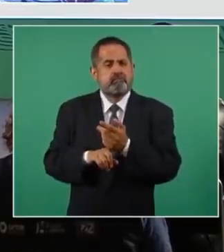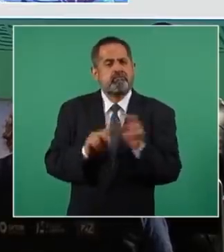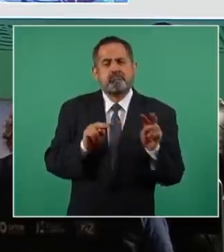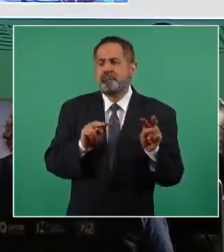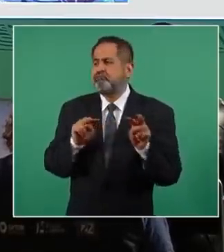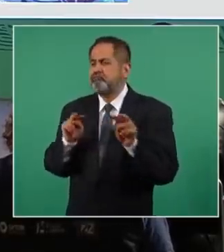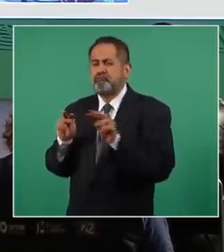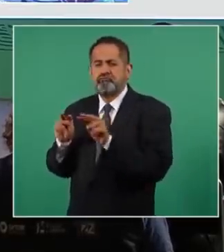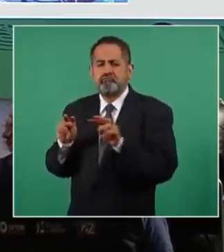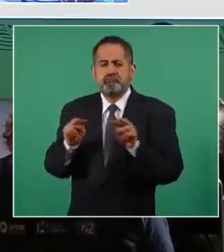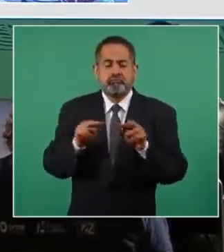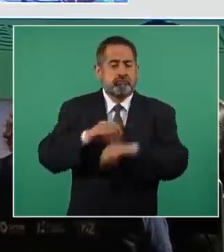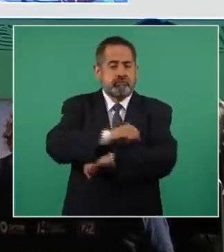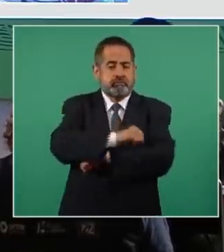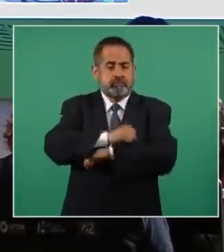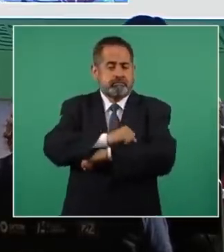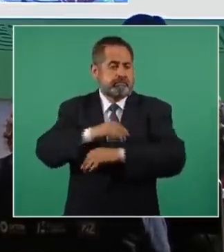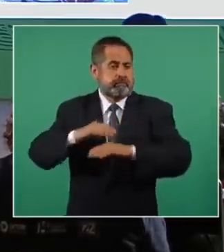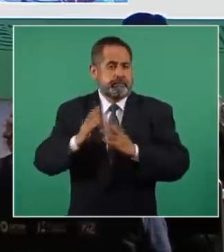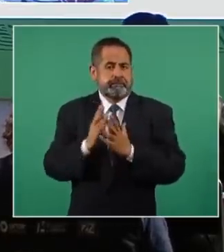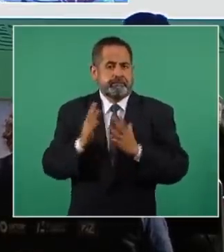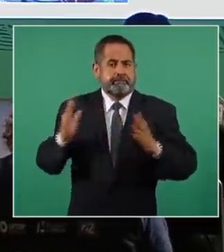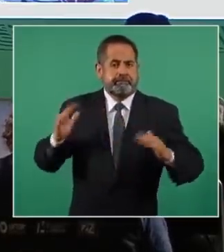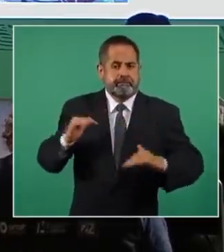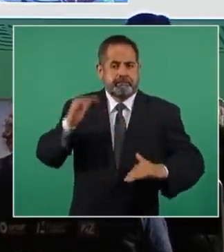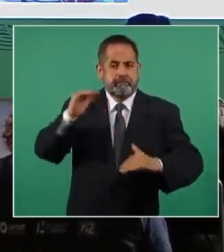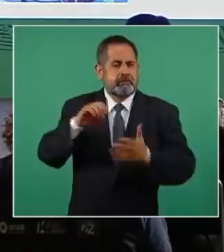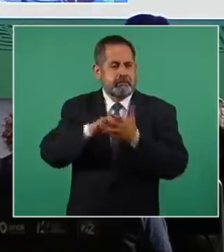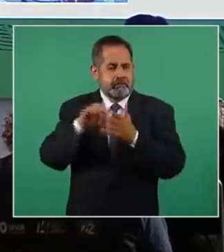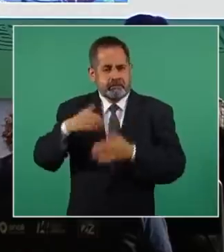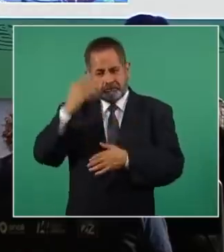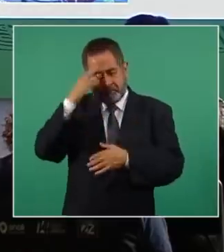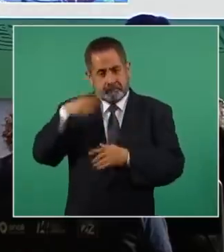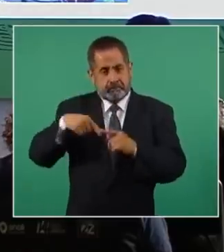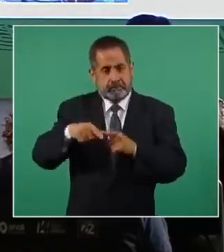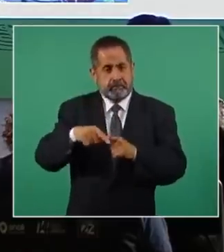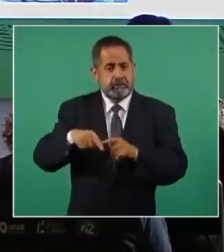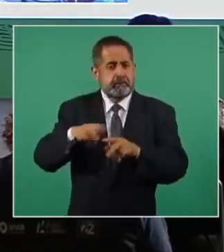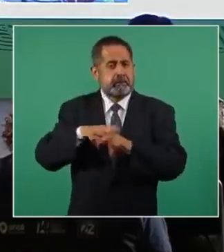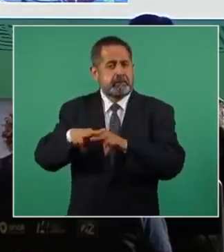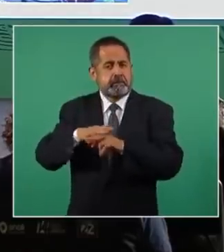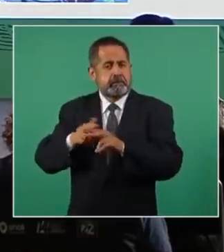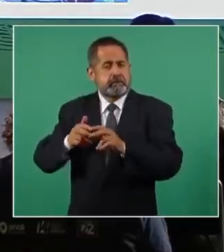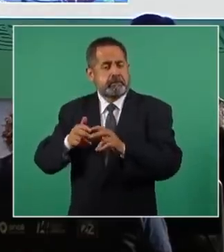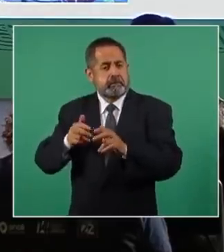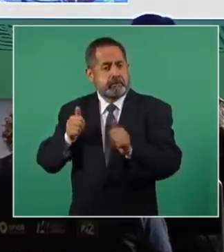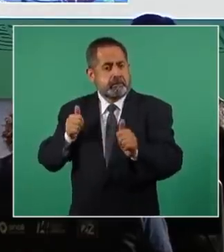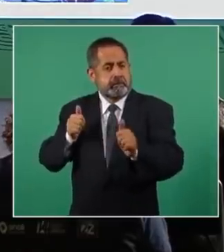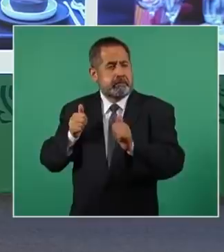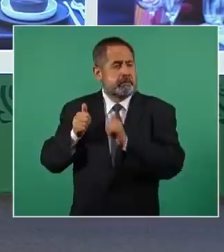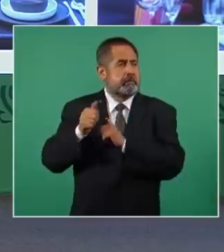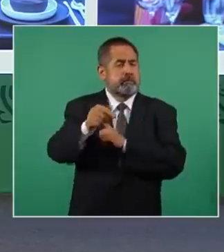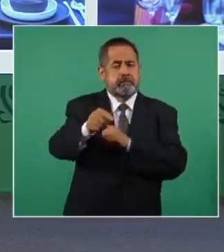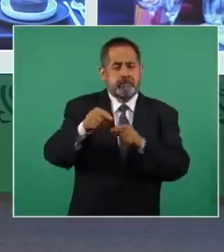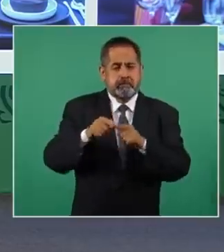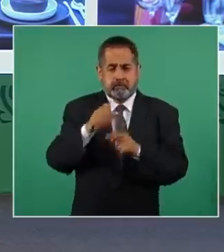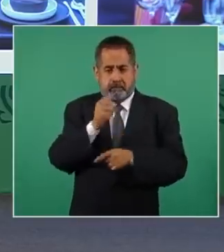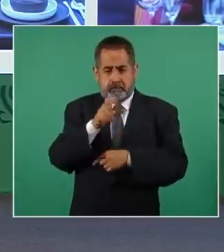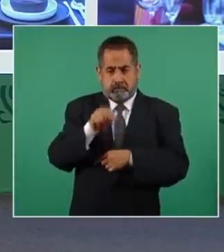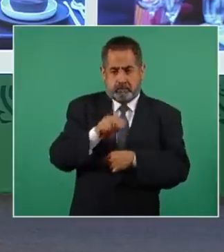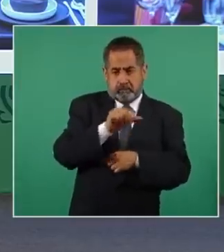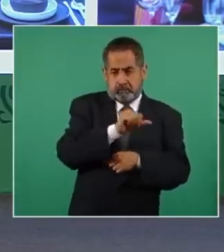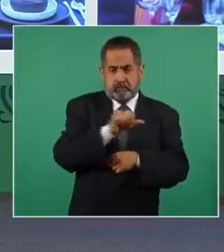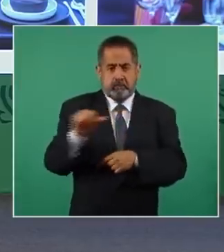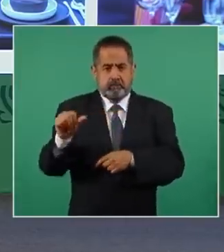la ventana. Hay que recordar que hay tramos, por ejemplo, que va a ser el ejército que va de Cancún